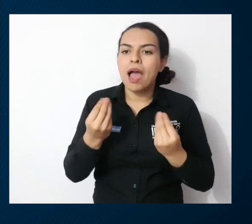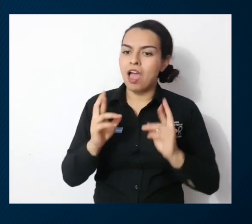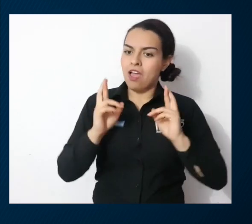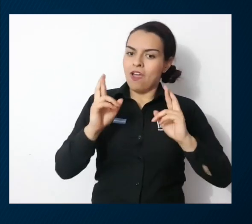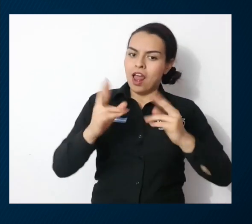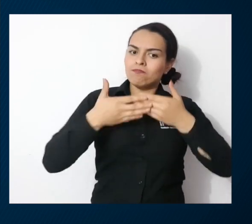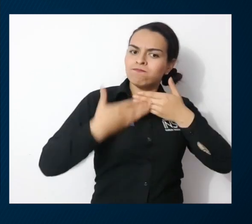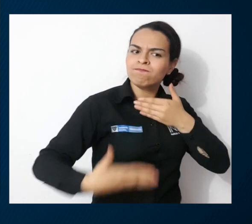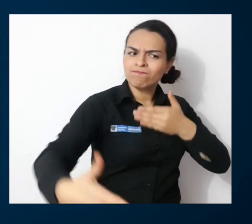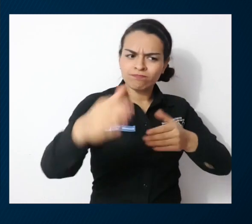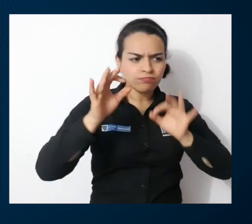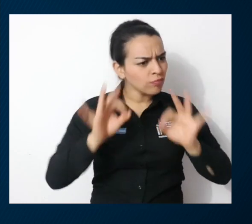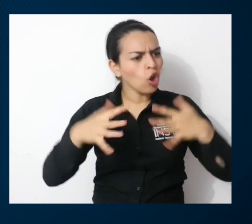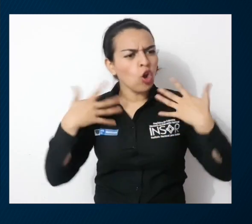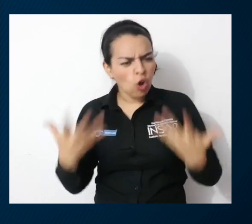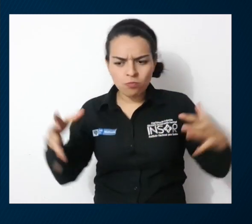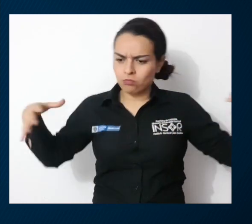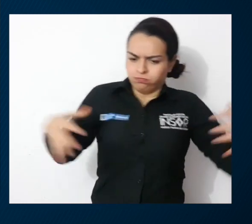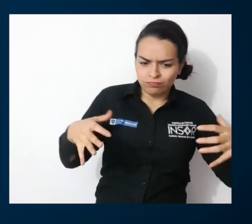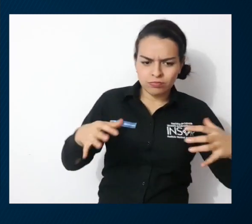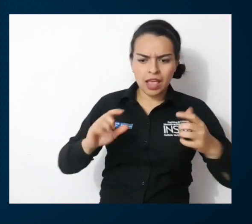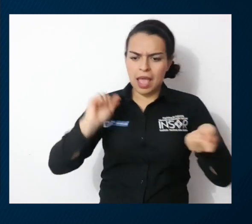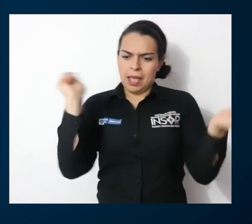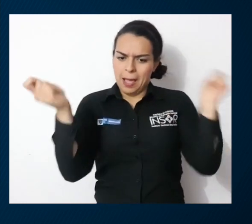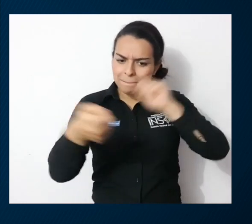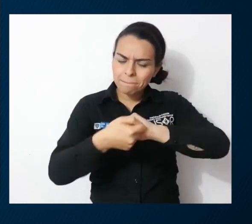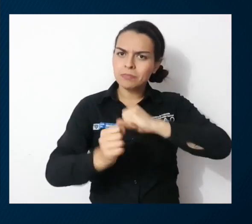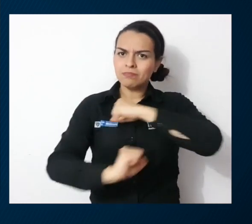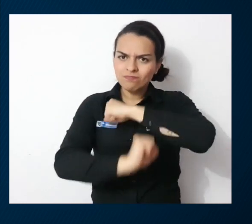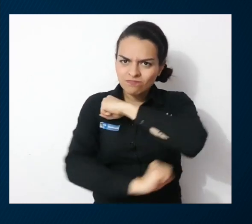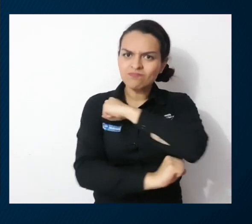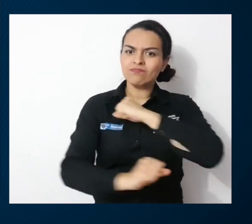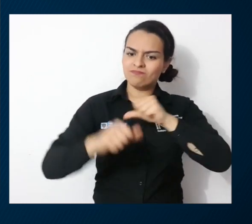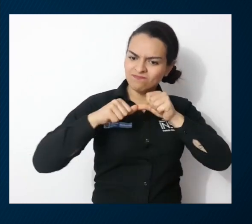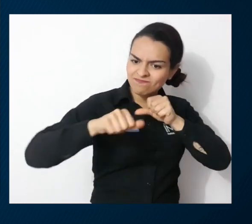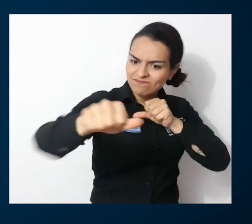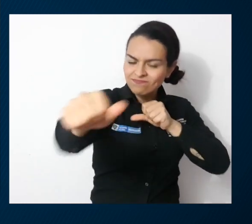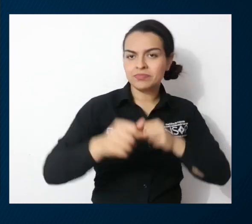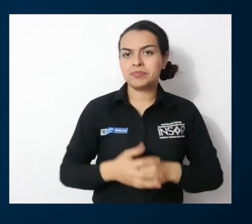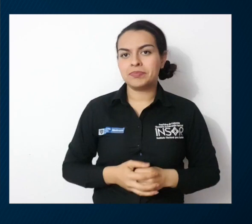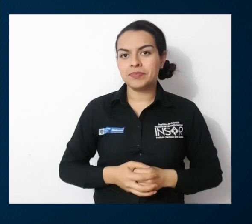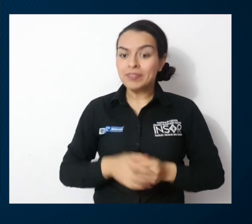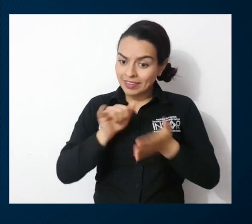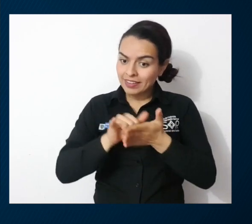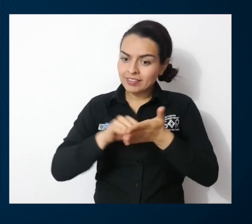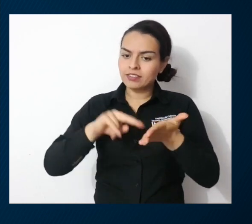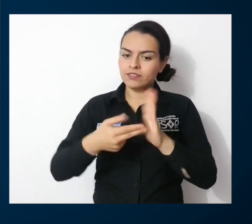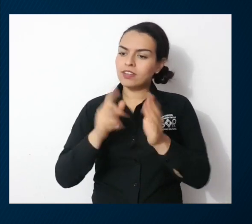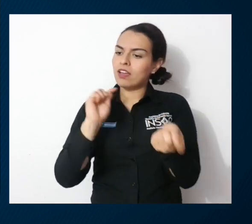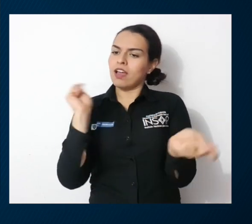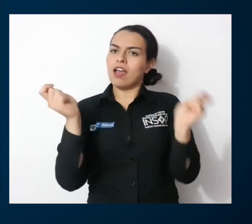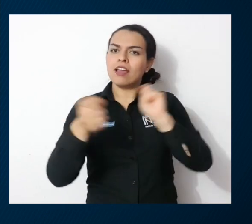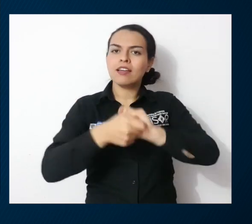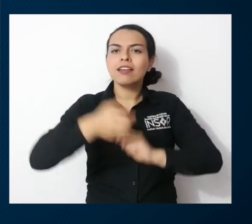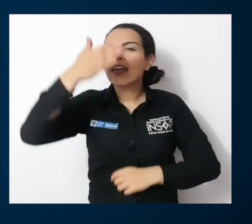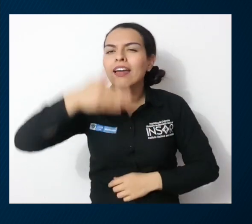en estructurales y nos permita mejorar nuestra capacidad para cambiar, para cambiar permanentemente y